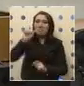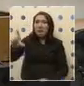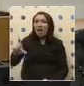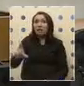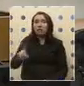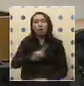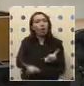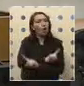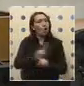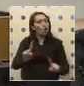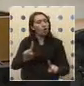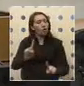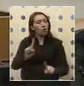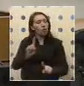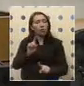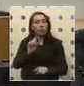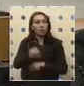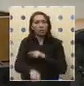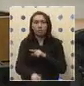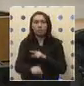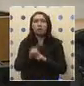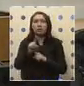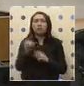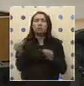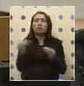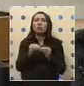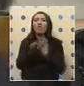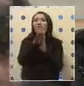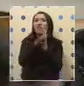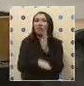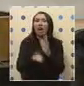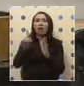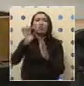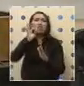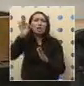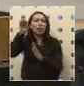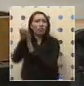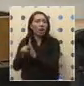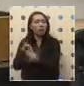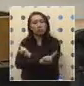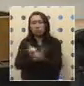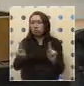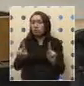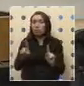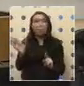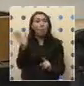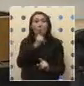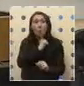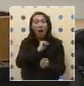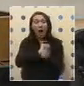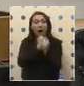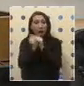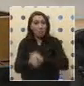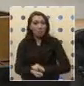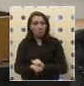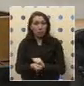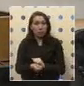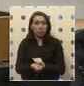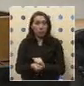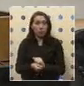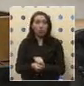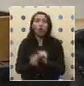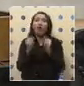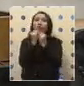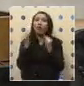pero no estoy dispuesto a hacerlo si es que eso incluye una rebaja a los que más ganan. Por eso, si es que no hay un cambio en